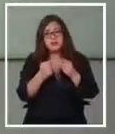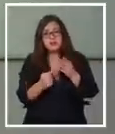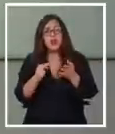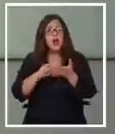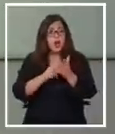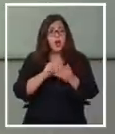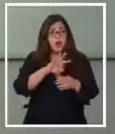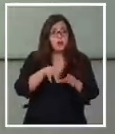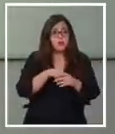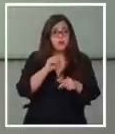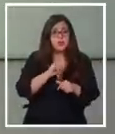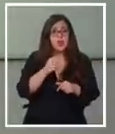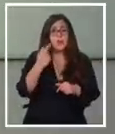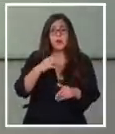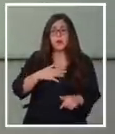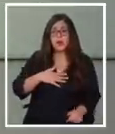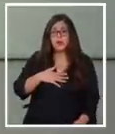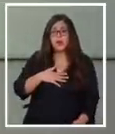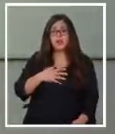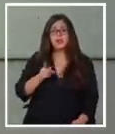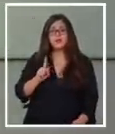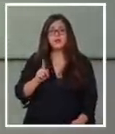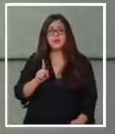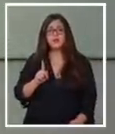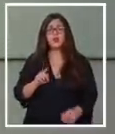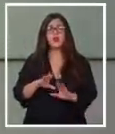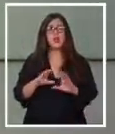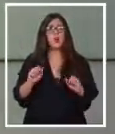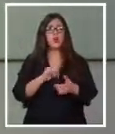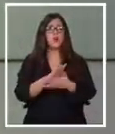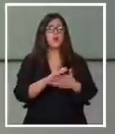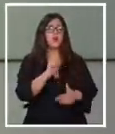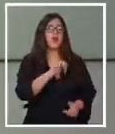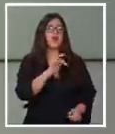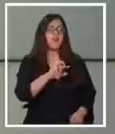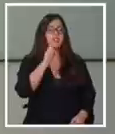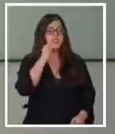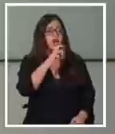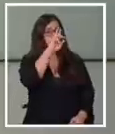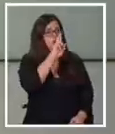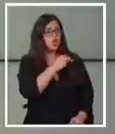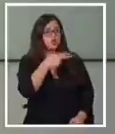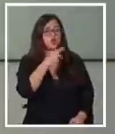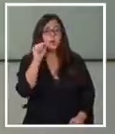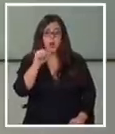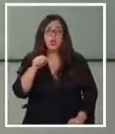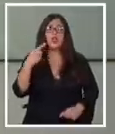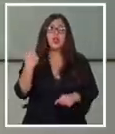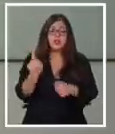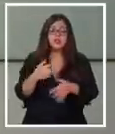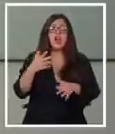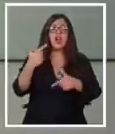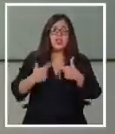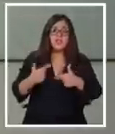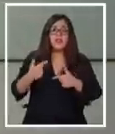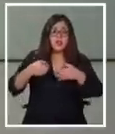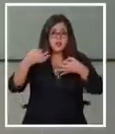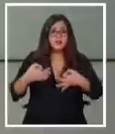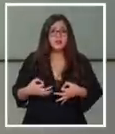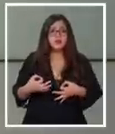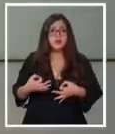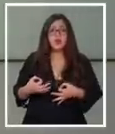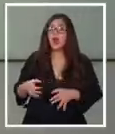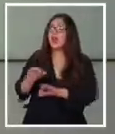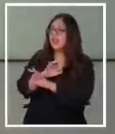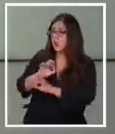y por lo tanto a mí no me hace sentido el que las afp e sigan teniendo un rol ahora eso es parte de la discusión y él si es que vamos a tener un sistema